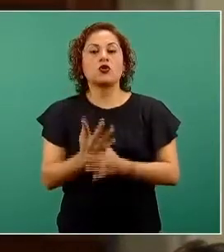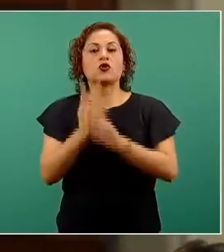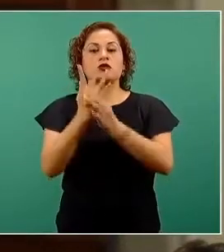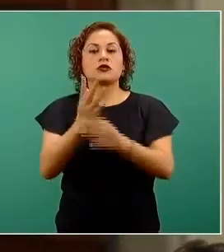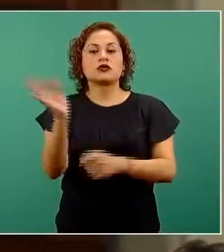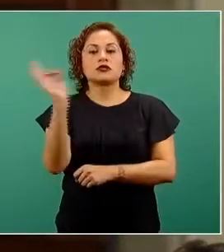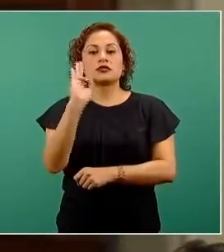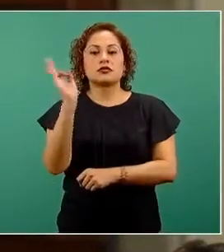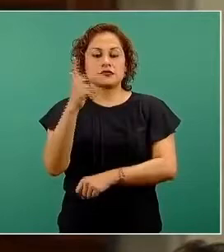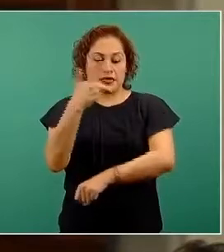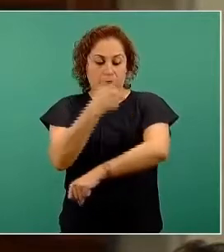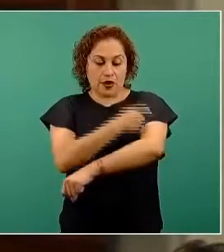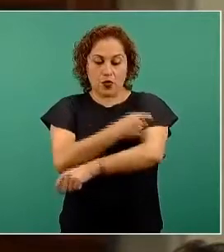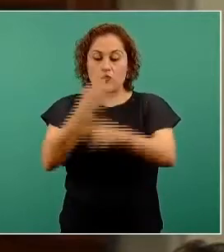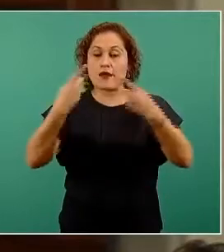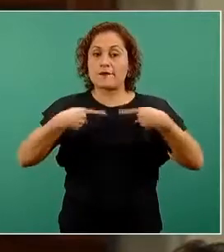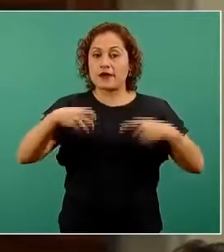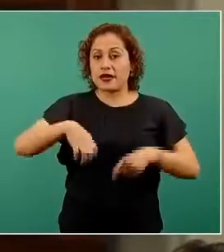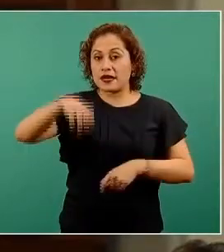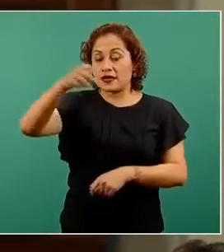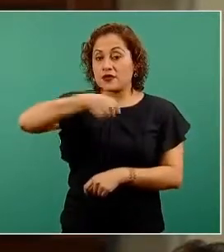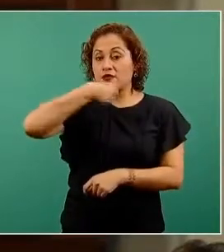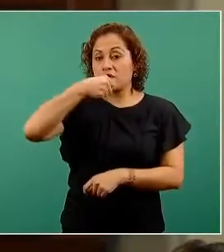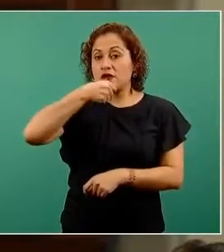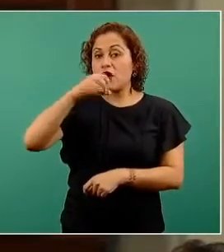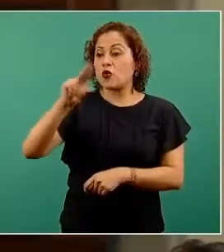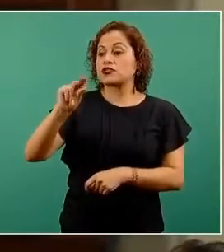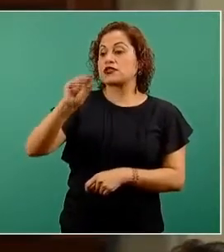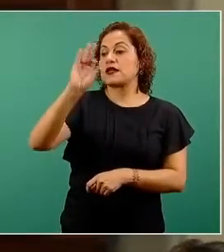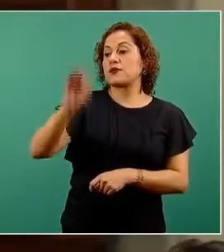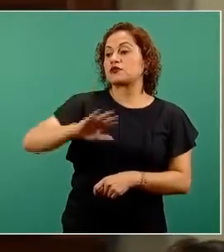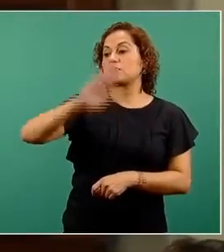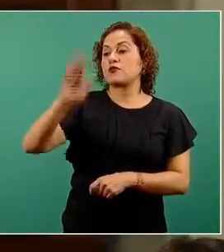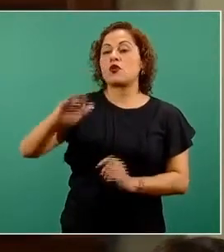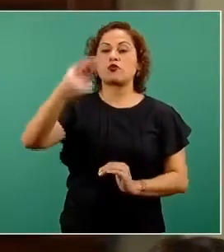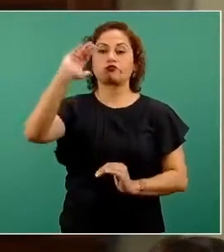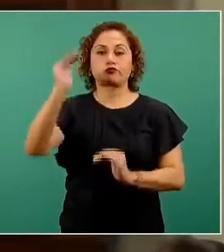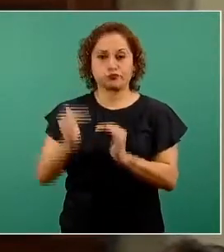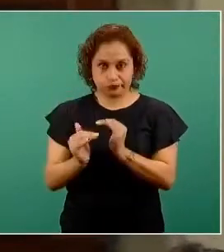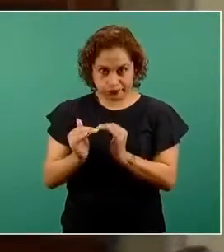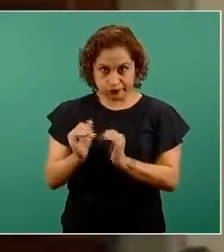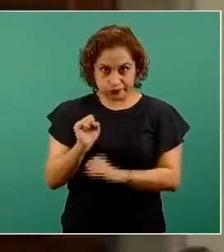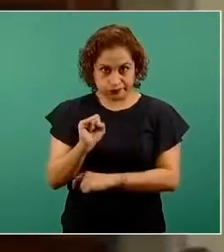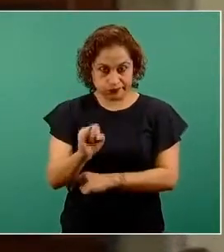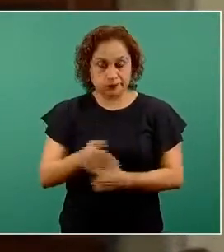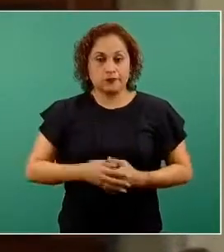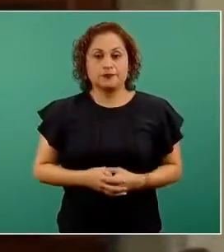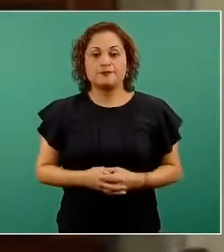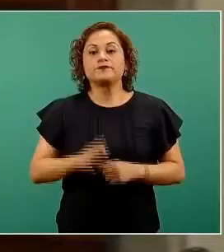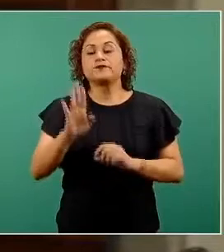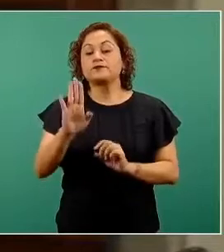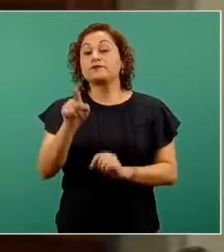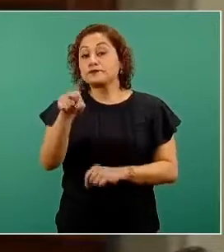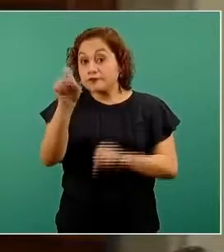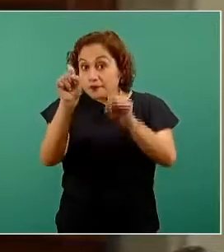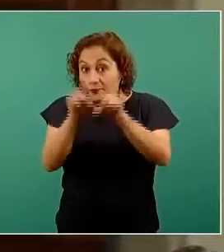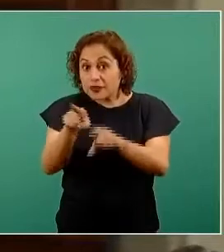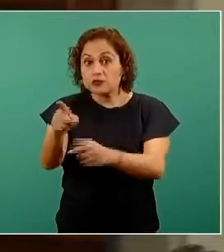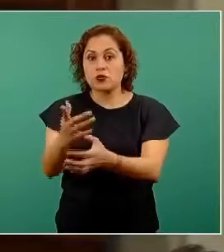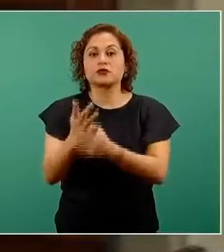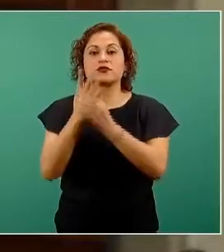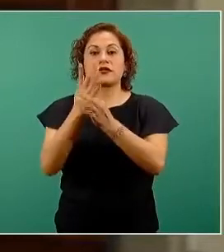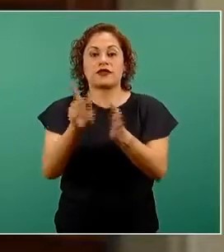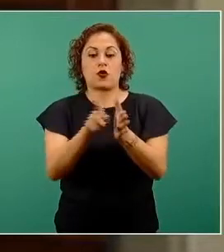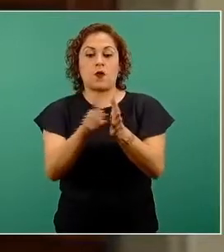estaría reduciendo en un 80% la mortandad de la población en México. También usted dijo aquí que la prensa